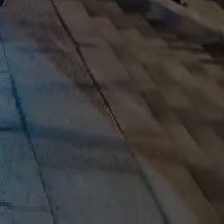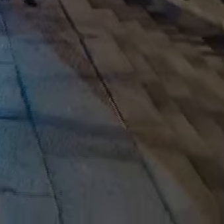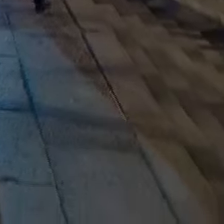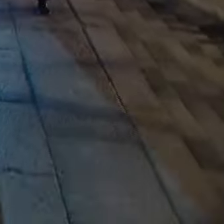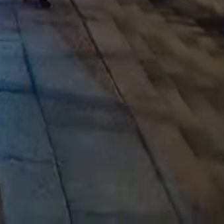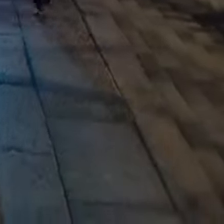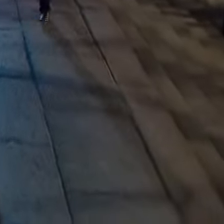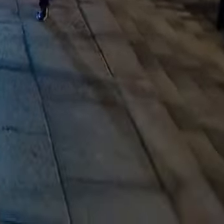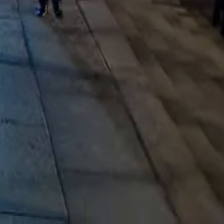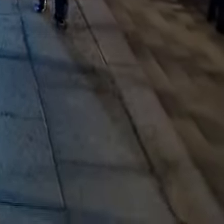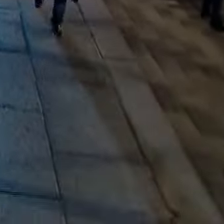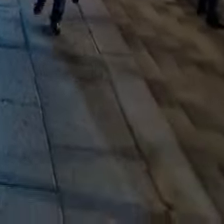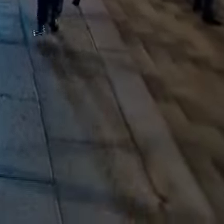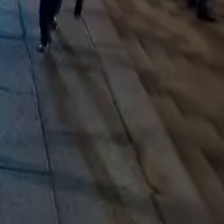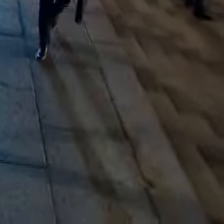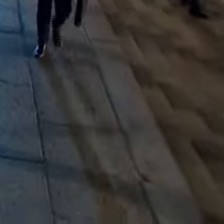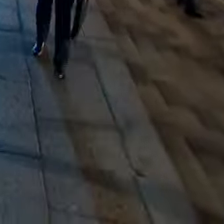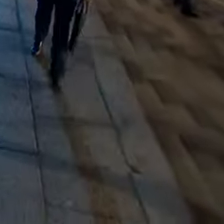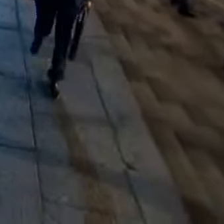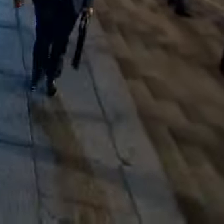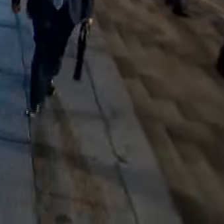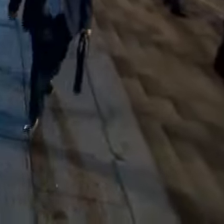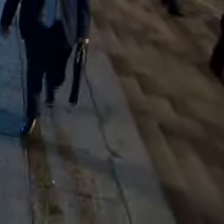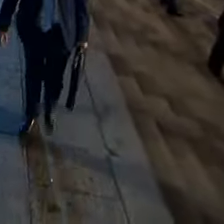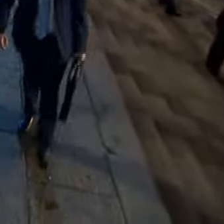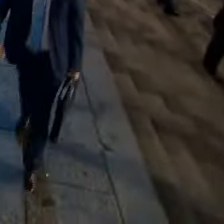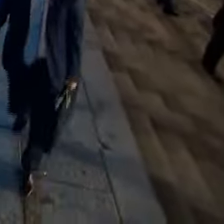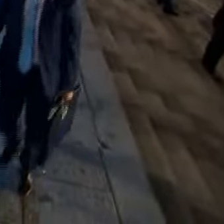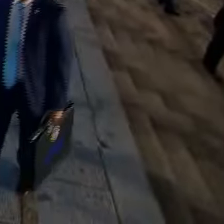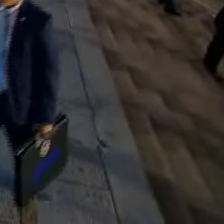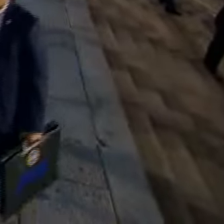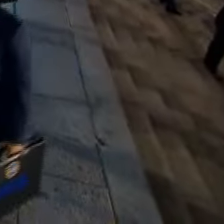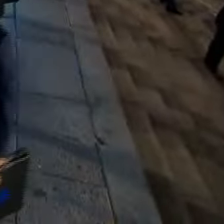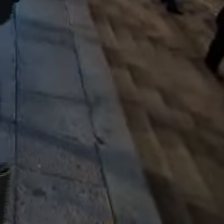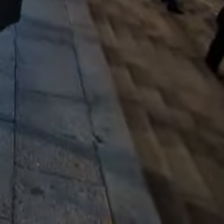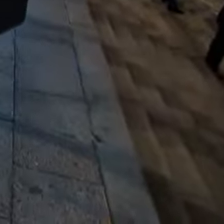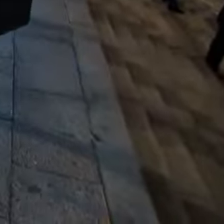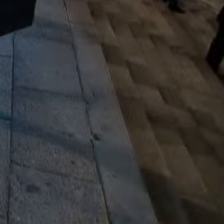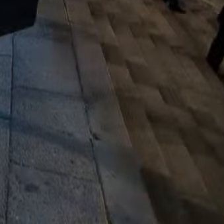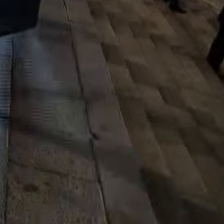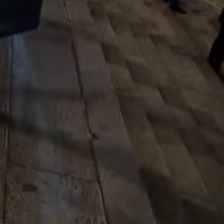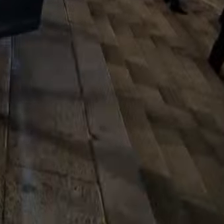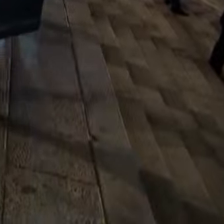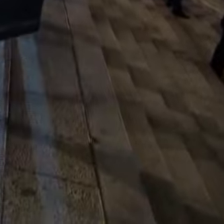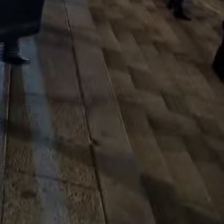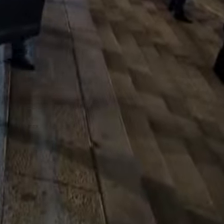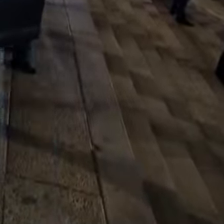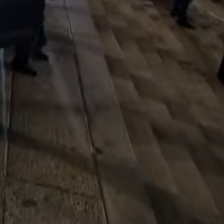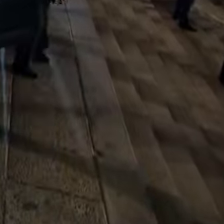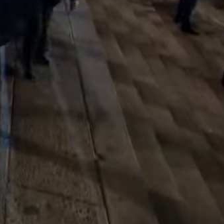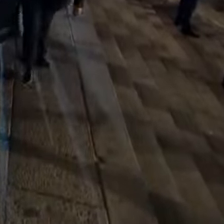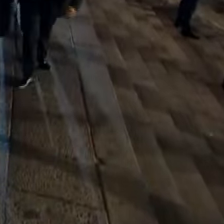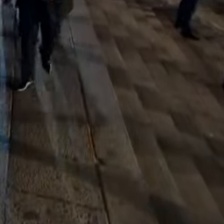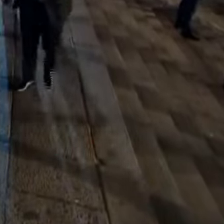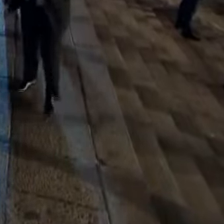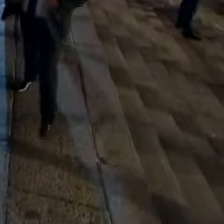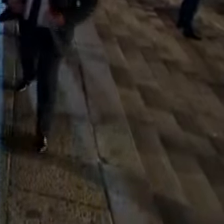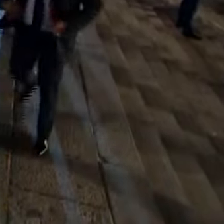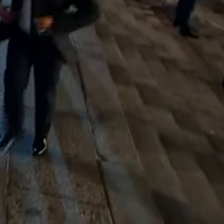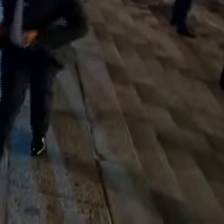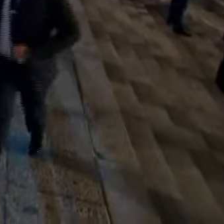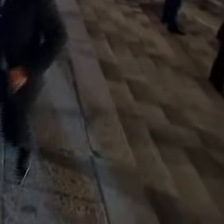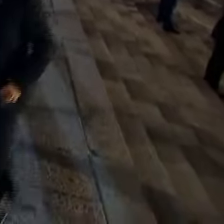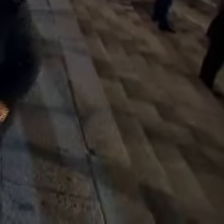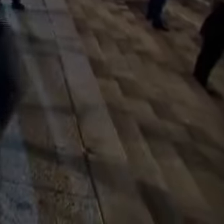Hace su arribo al honorable Congreso de la Nación el señor presidente de la República Argentina,